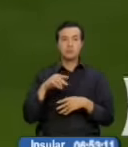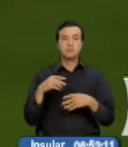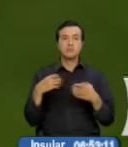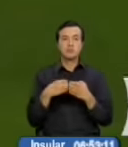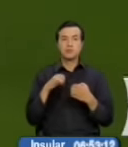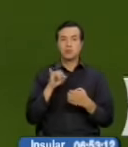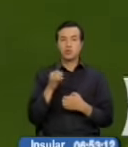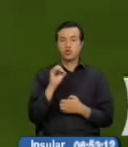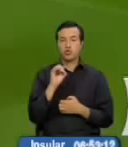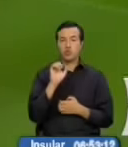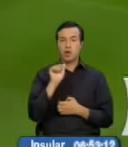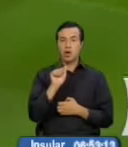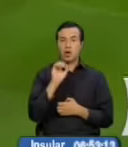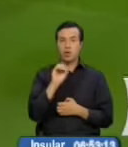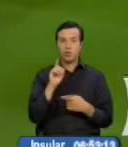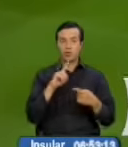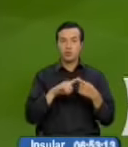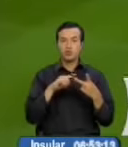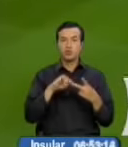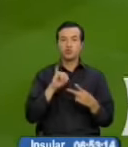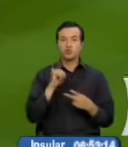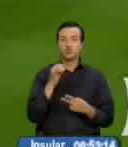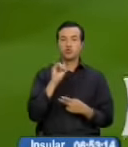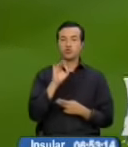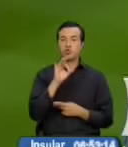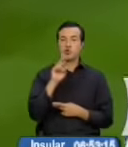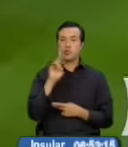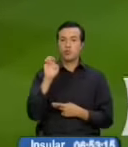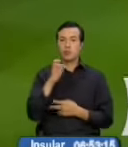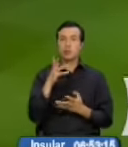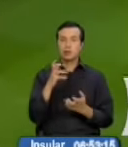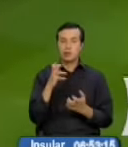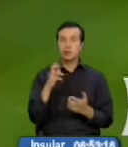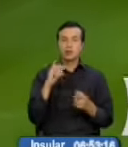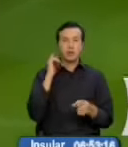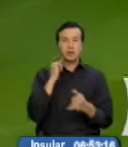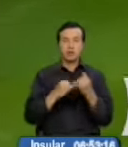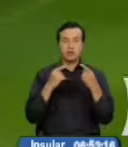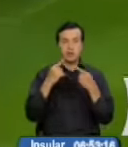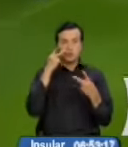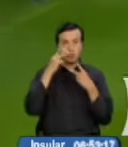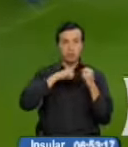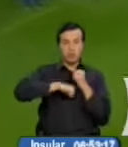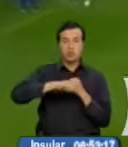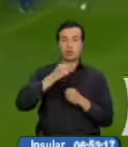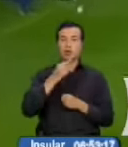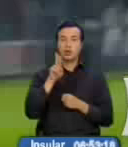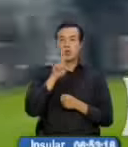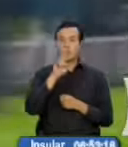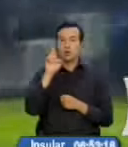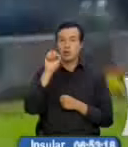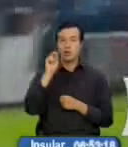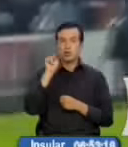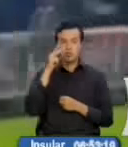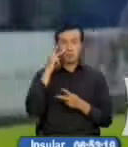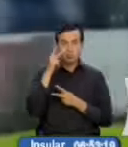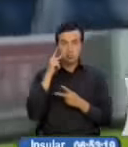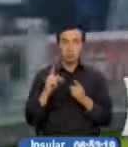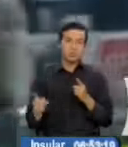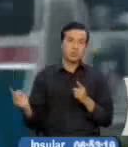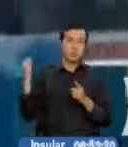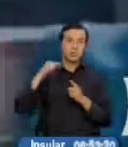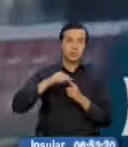Rojas y del ecuatoriano también, Joffre Guerrón, intentan ubicarse en la gran final. Aquí está el gol de Guerrón. Luego de este centro desde el